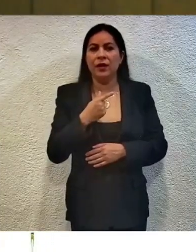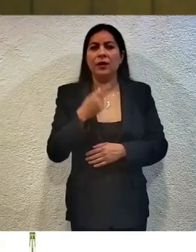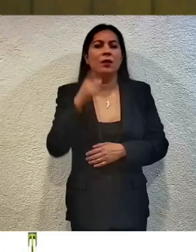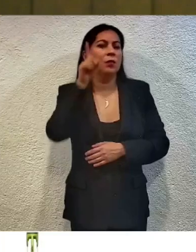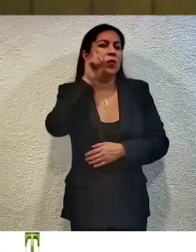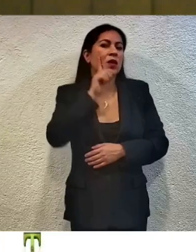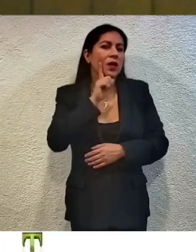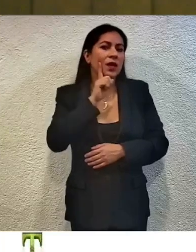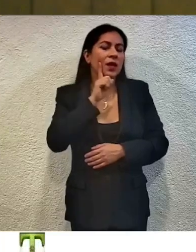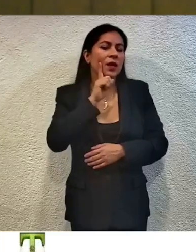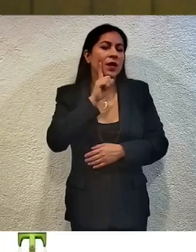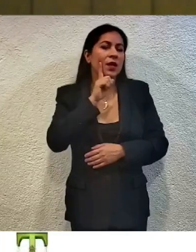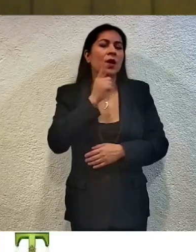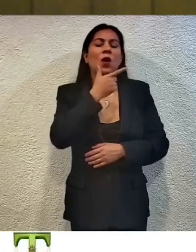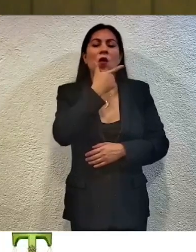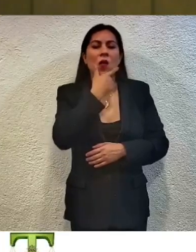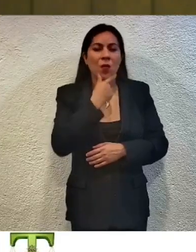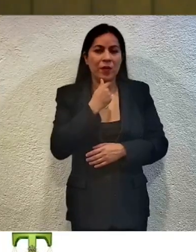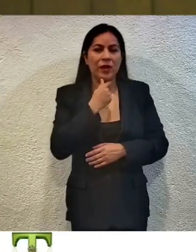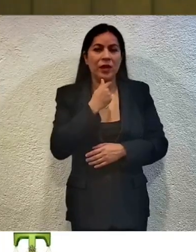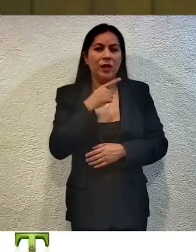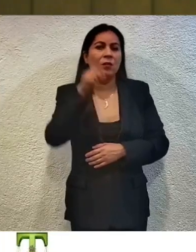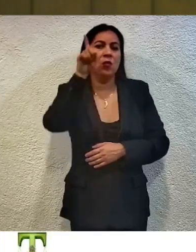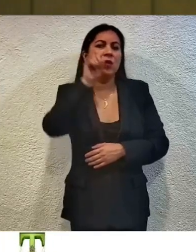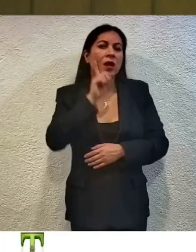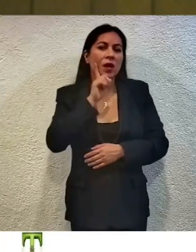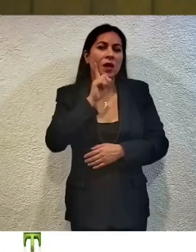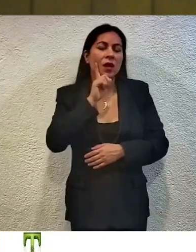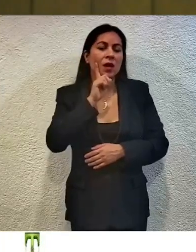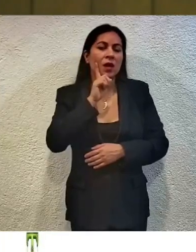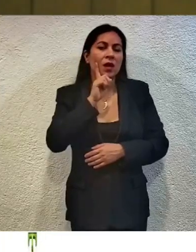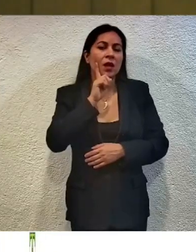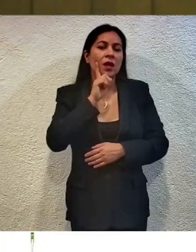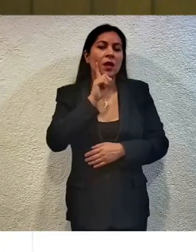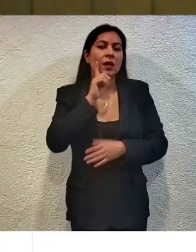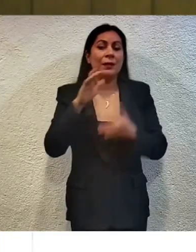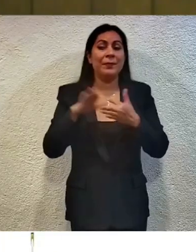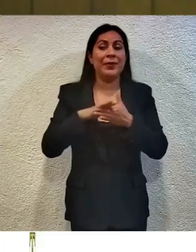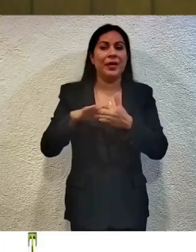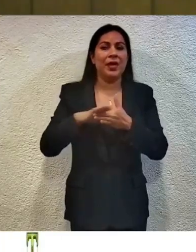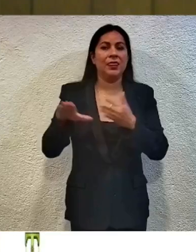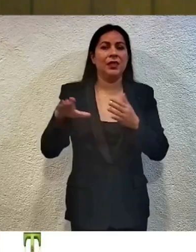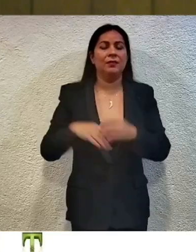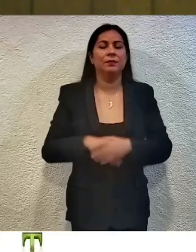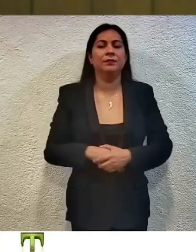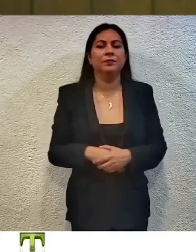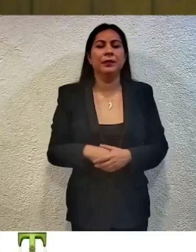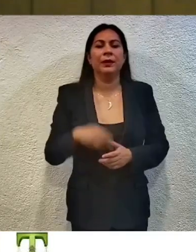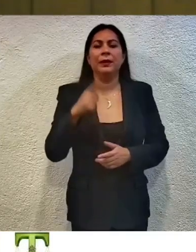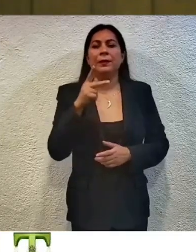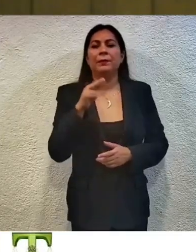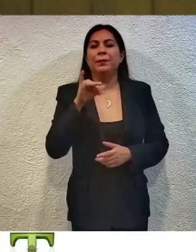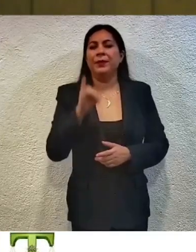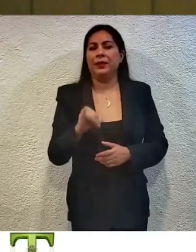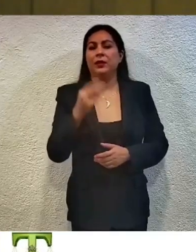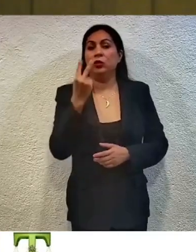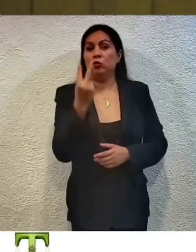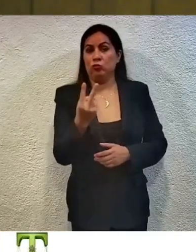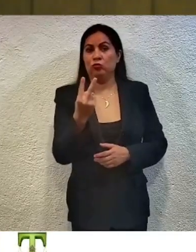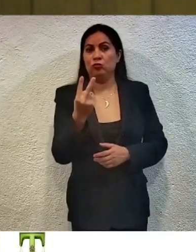mujer, hombre, mujer y migrante. PRI